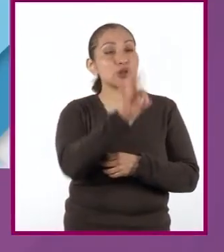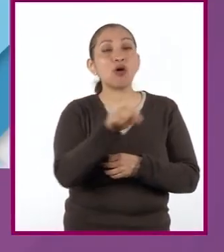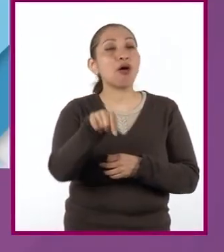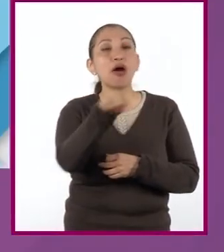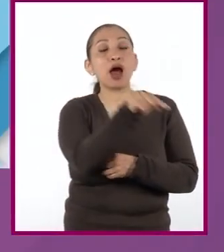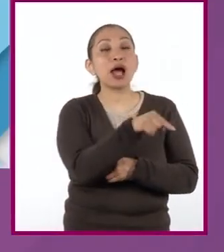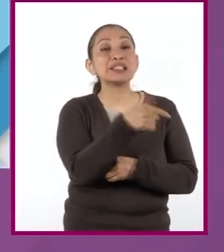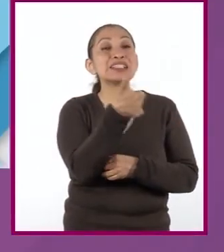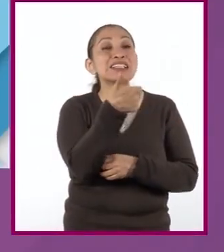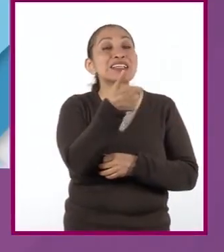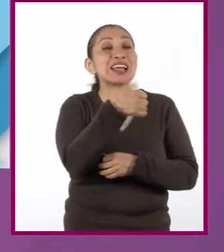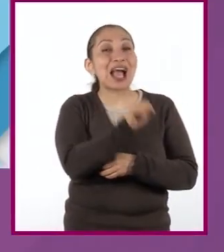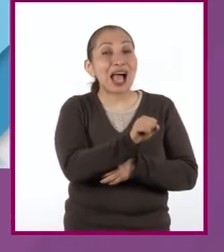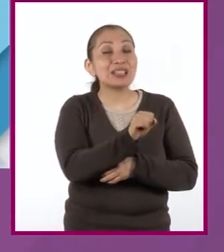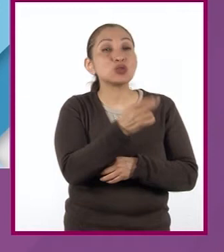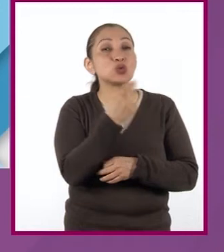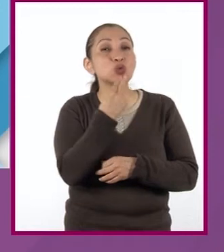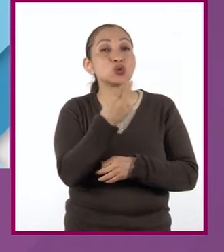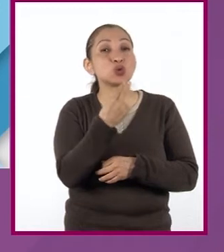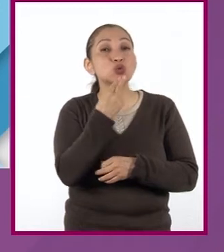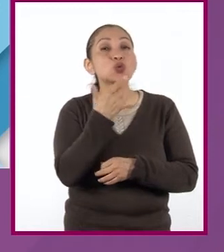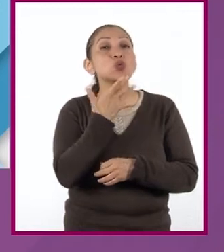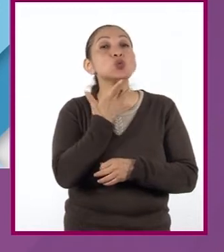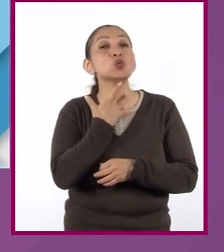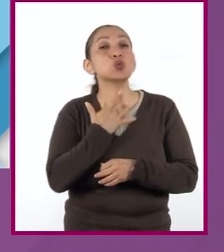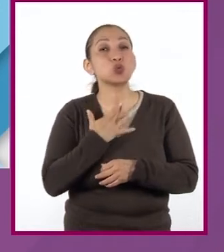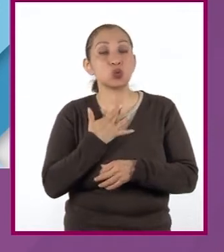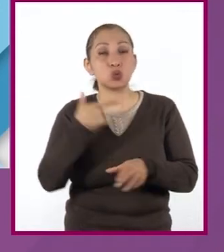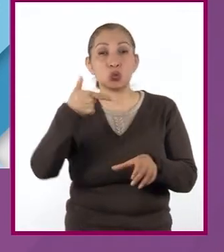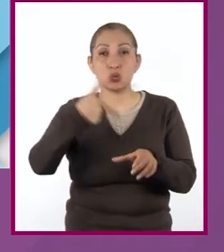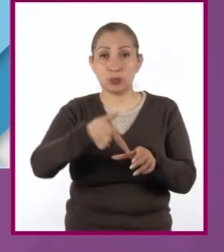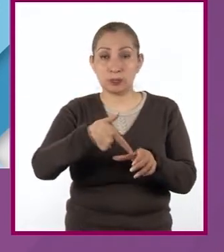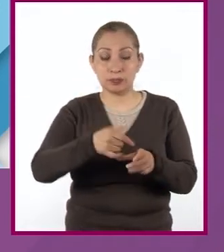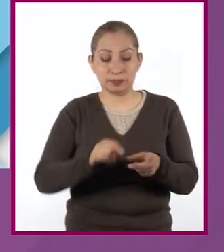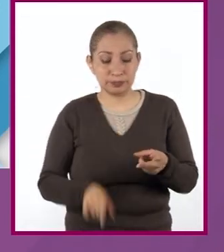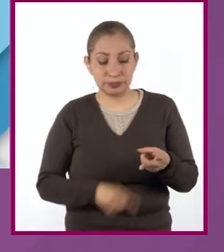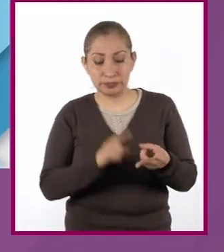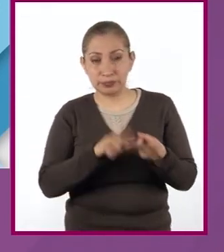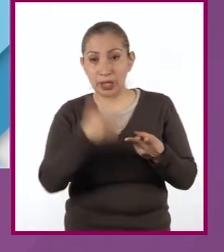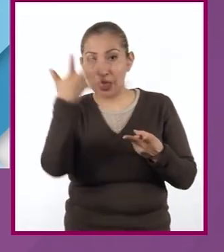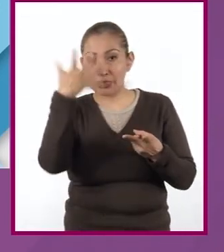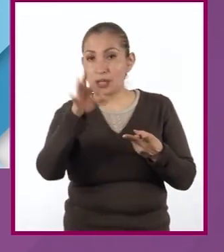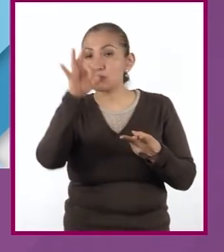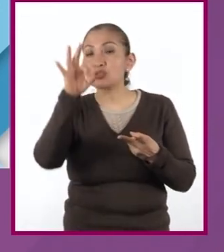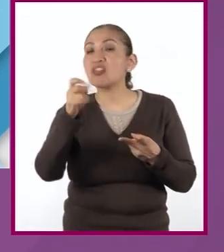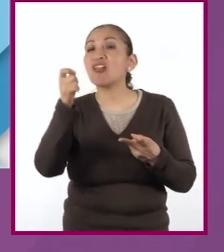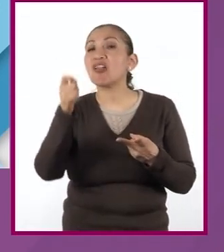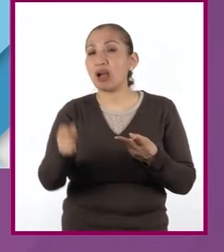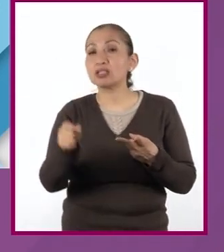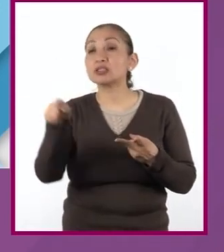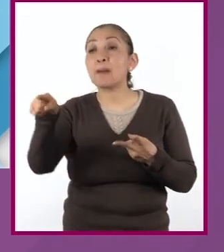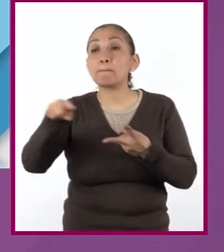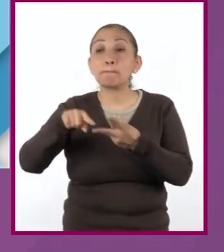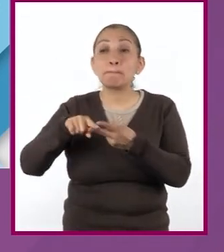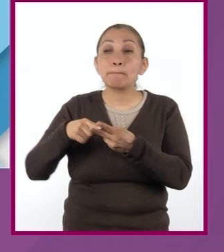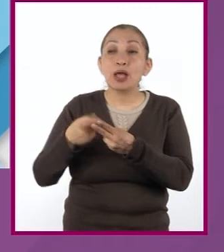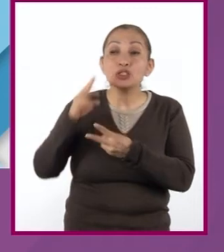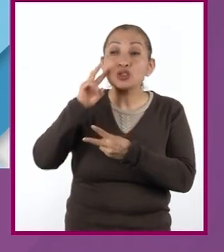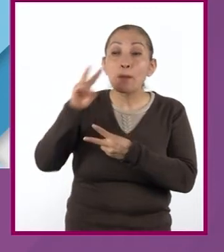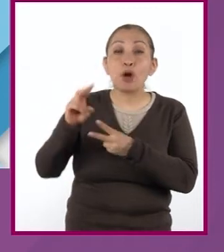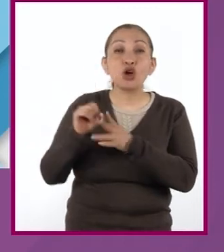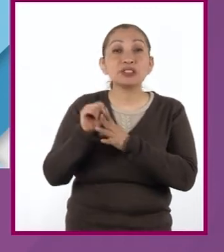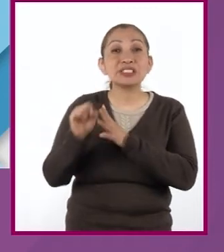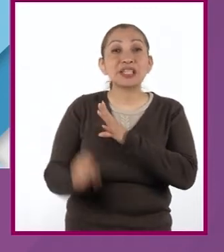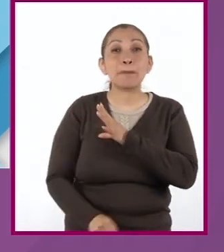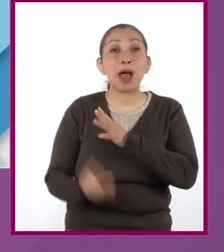64% corresponden al consumo de combustibles fósiles, 10% se originaron por